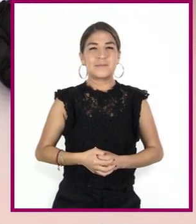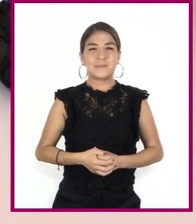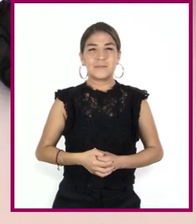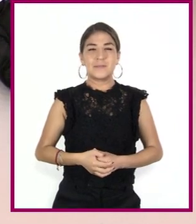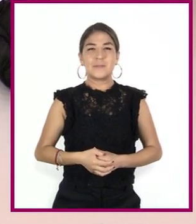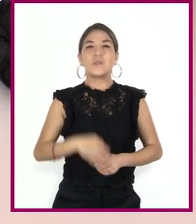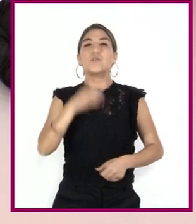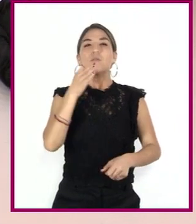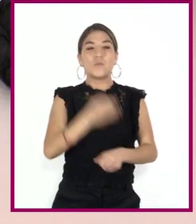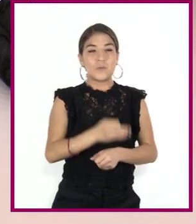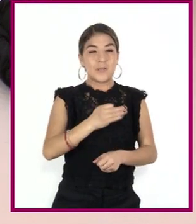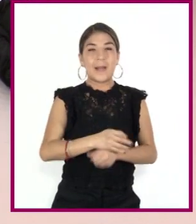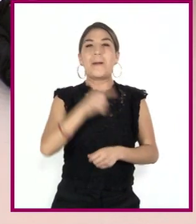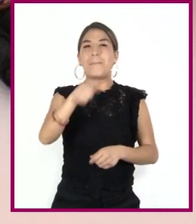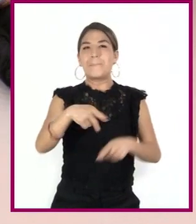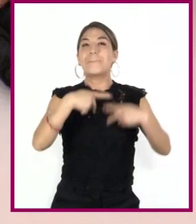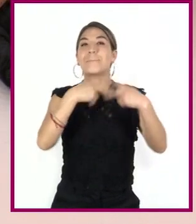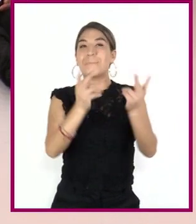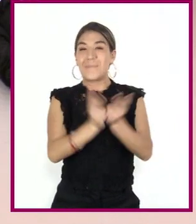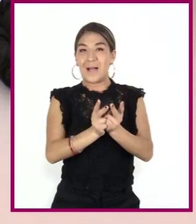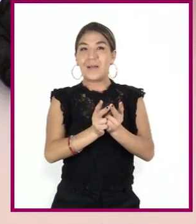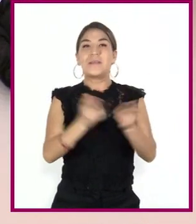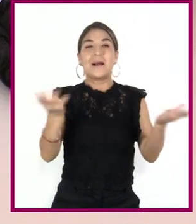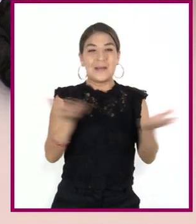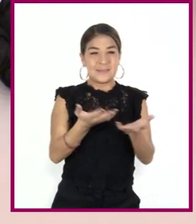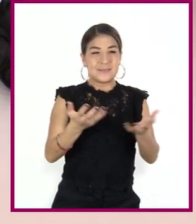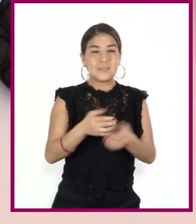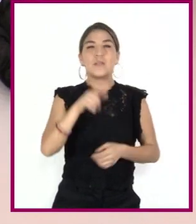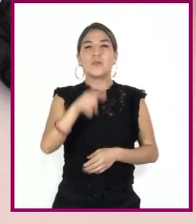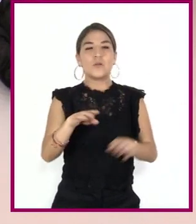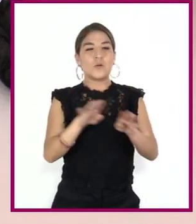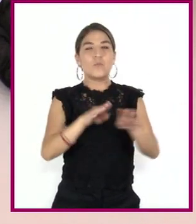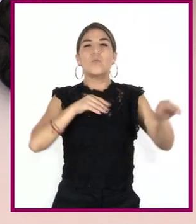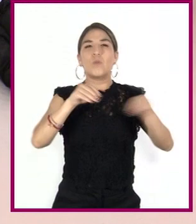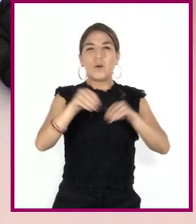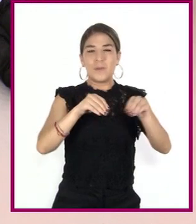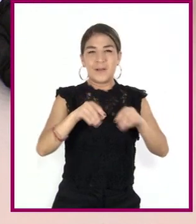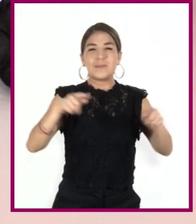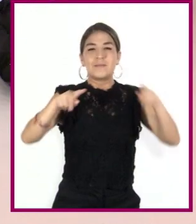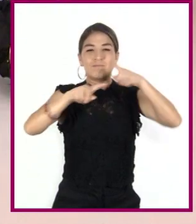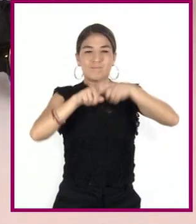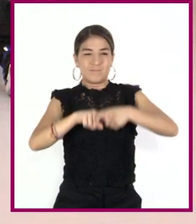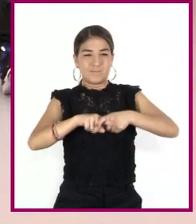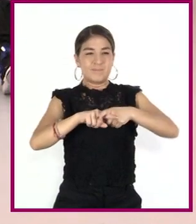Vamos a ocupar solo un plato y vamos a realizar unas torsiones.